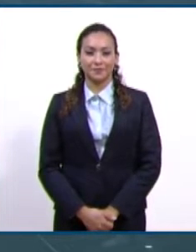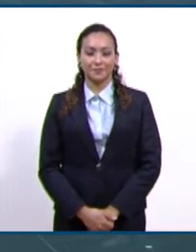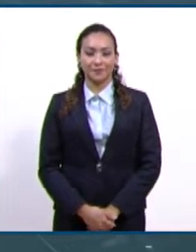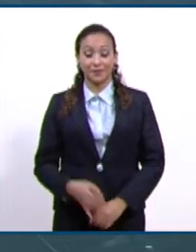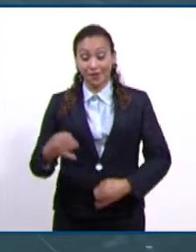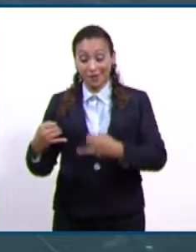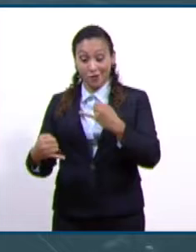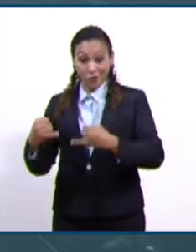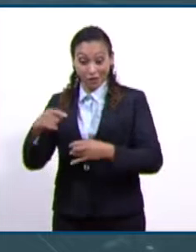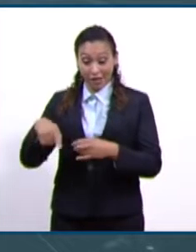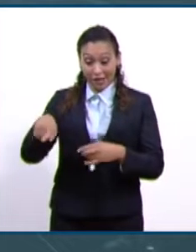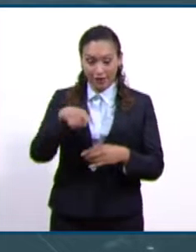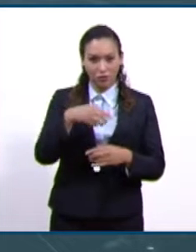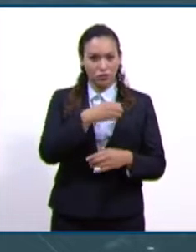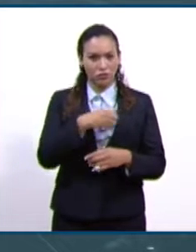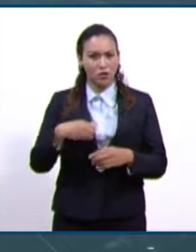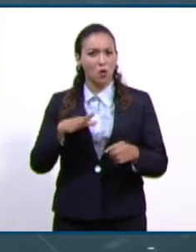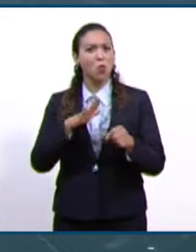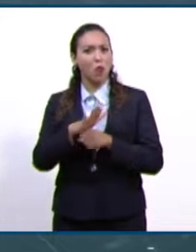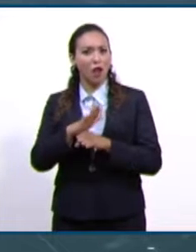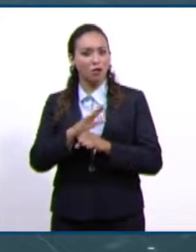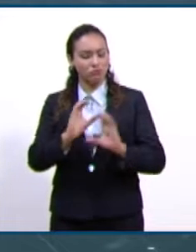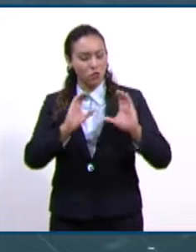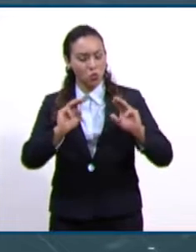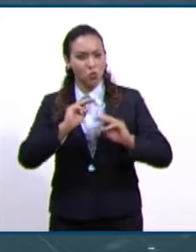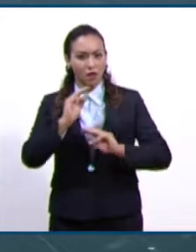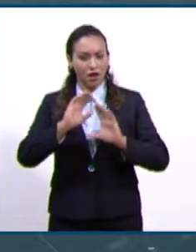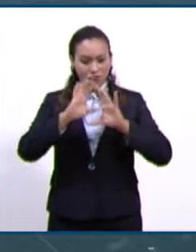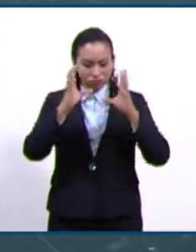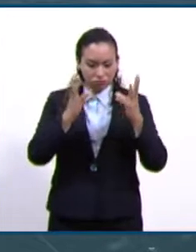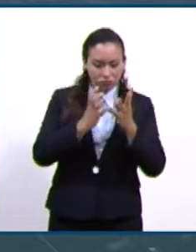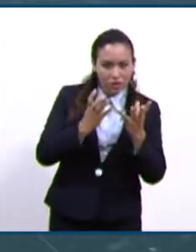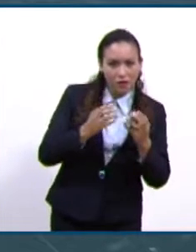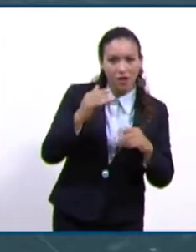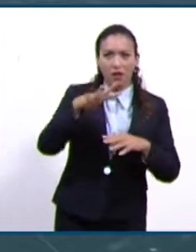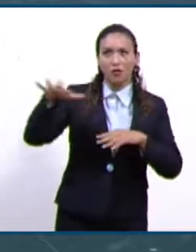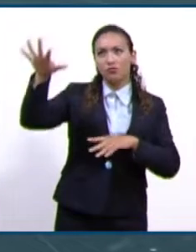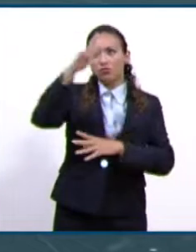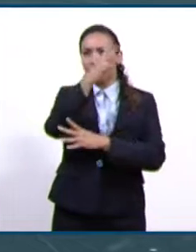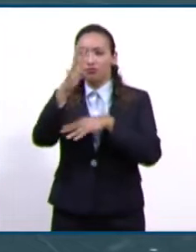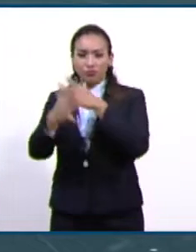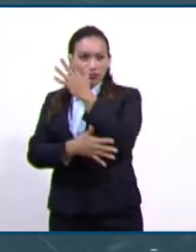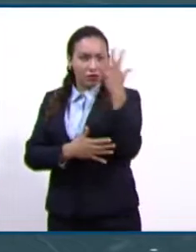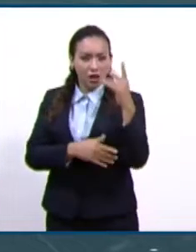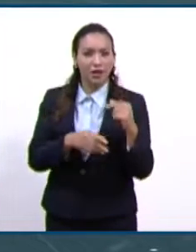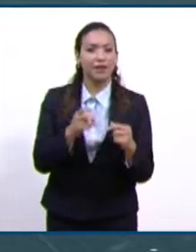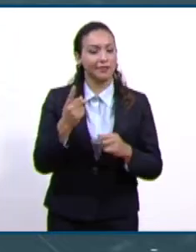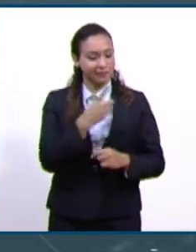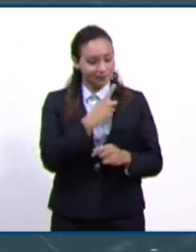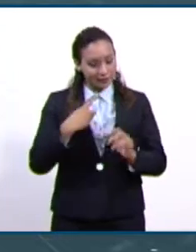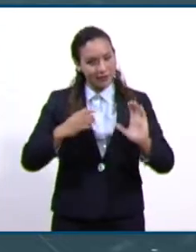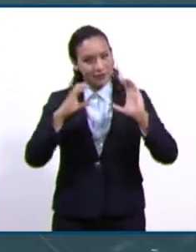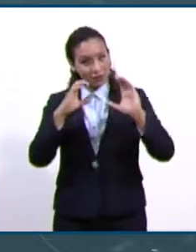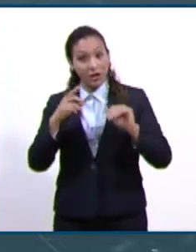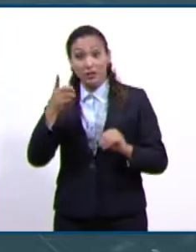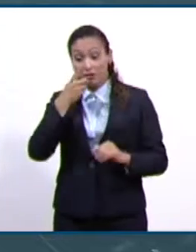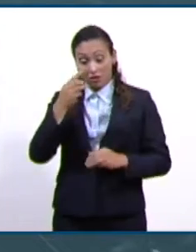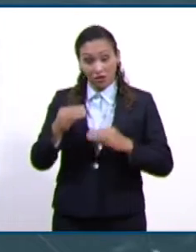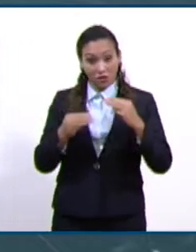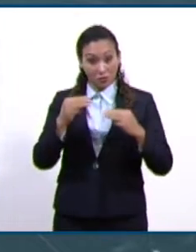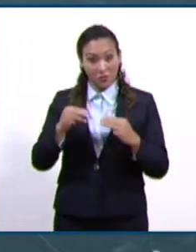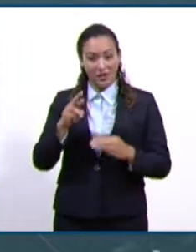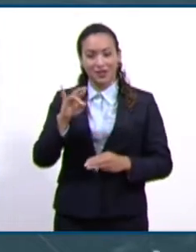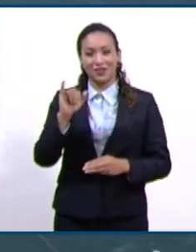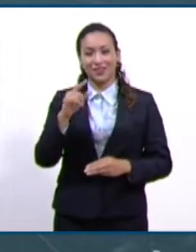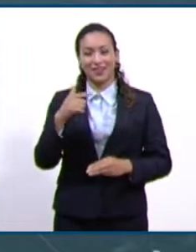Jueces están obligados a proteger al medio ambiente sin que exista una prueba evidente de daño, aseguró el ministro Gutiérrez